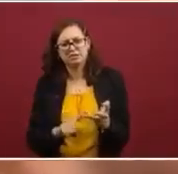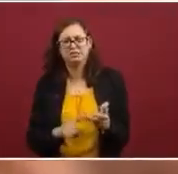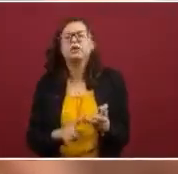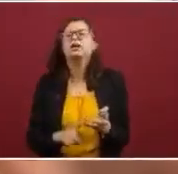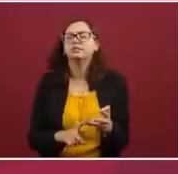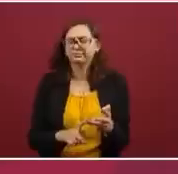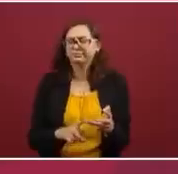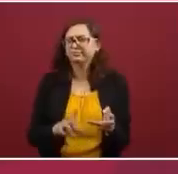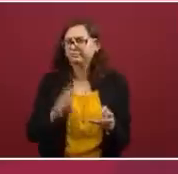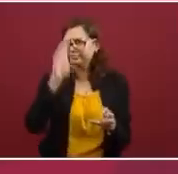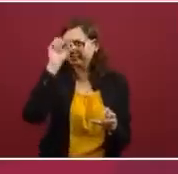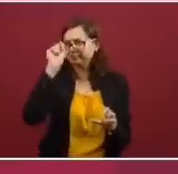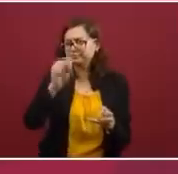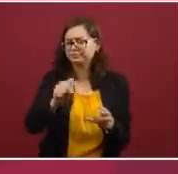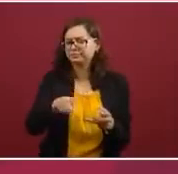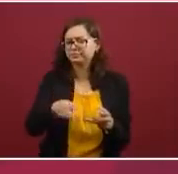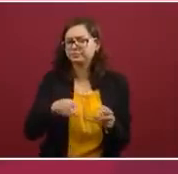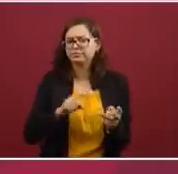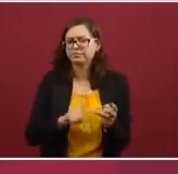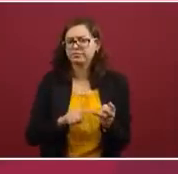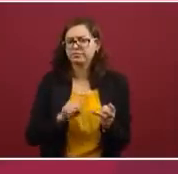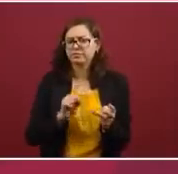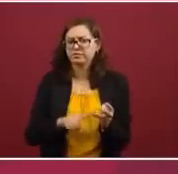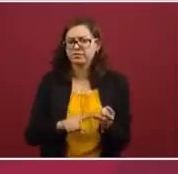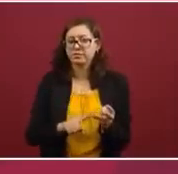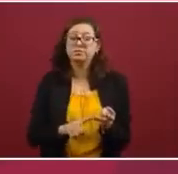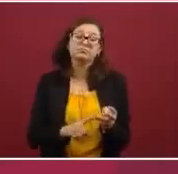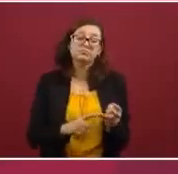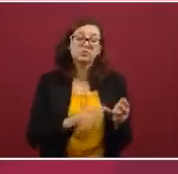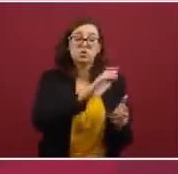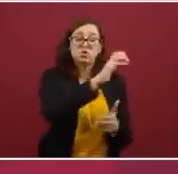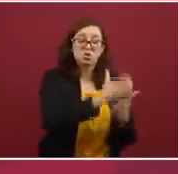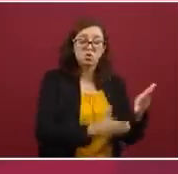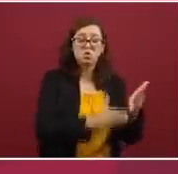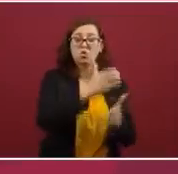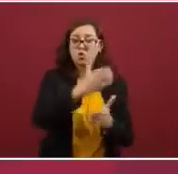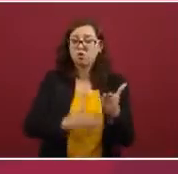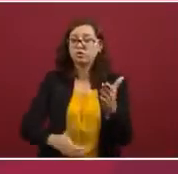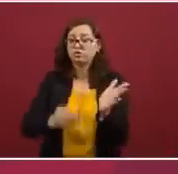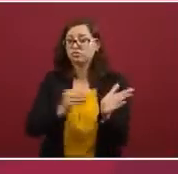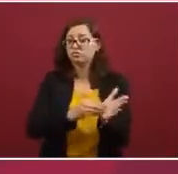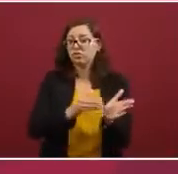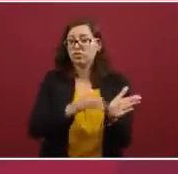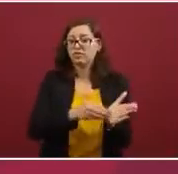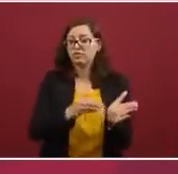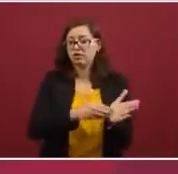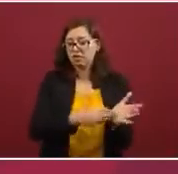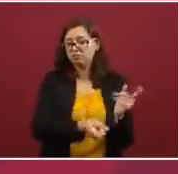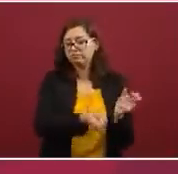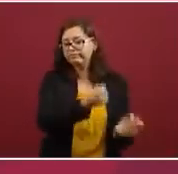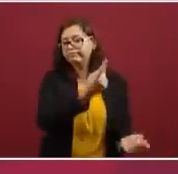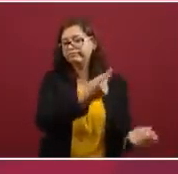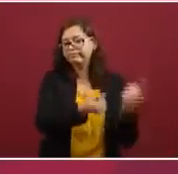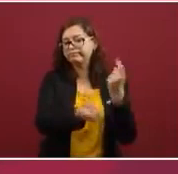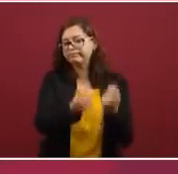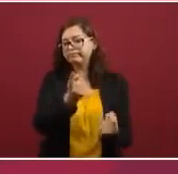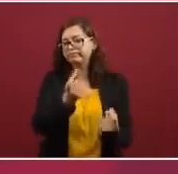se quedaron contratos pendientes y